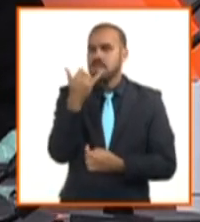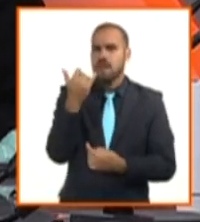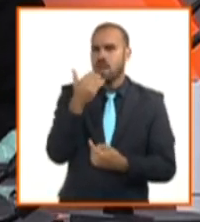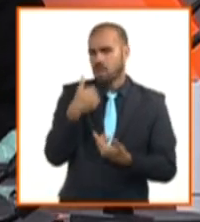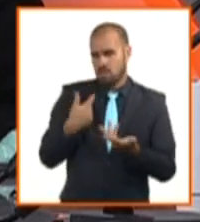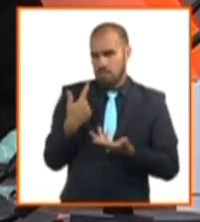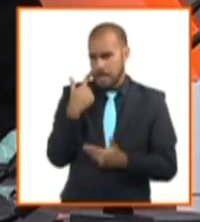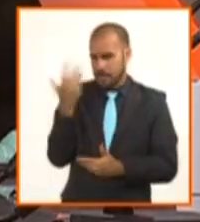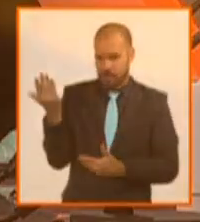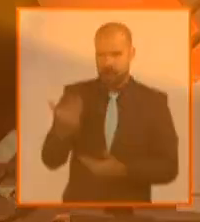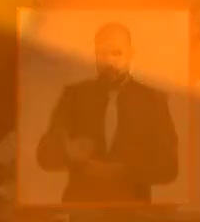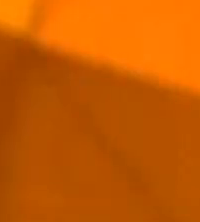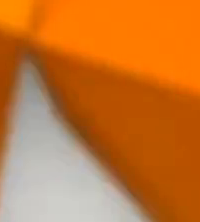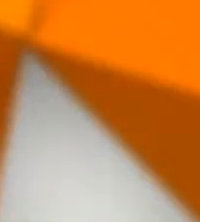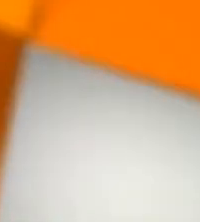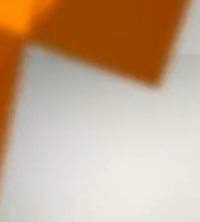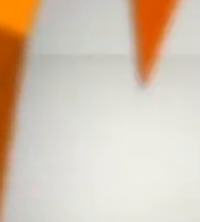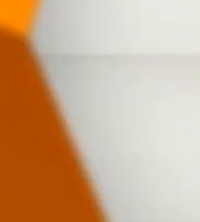ocurriendo